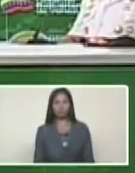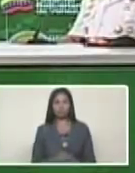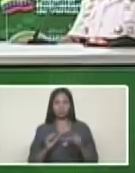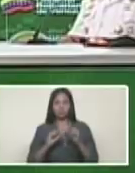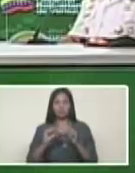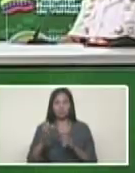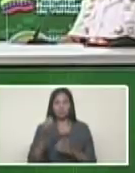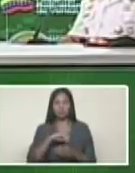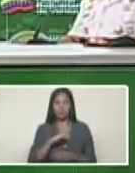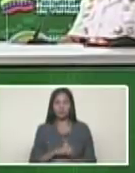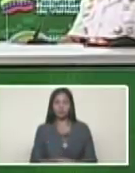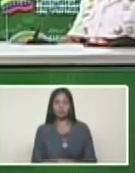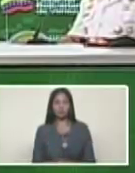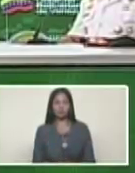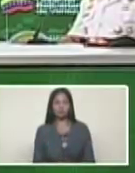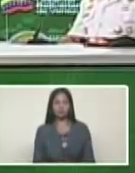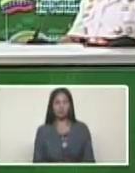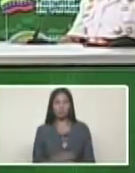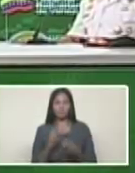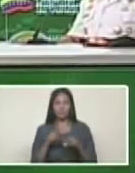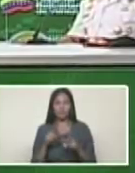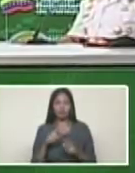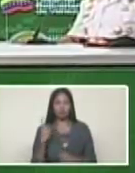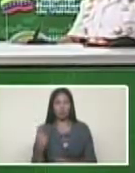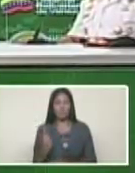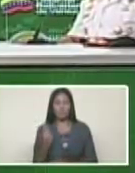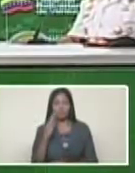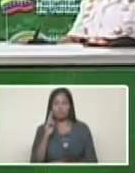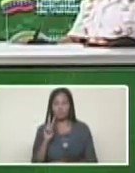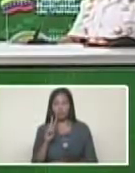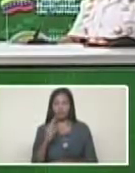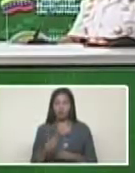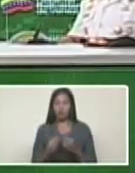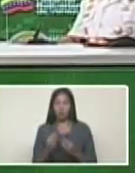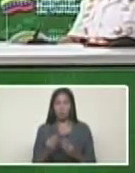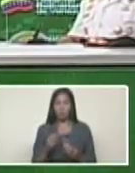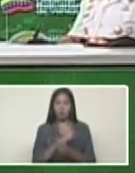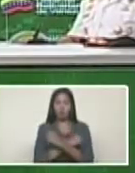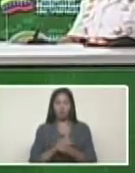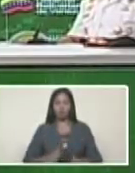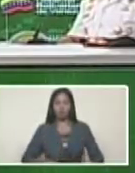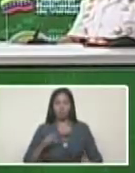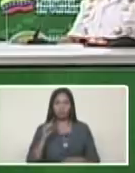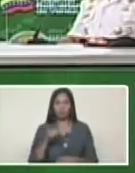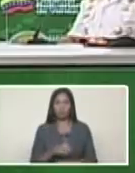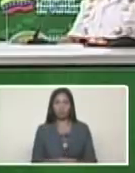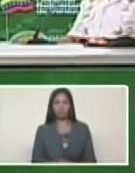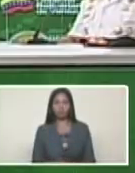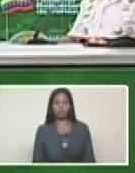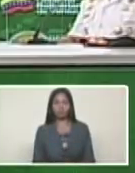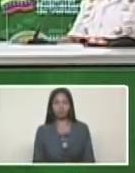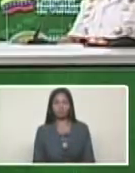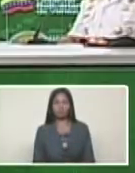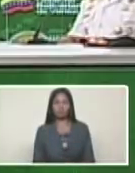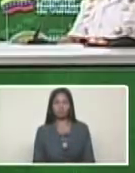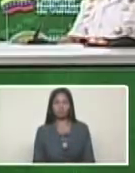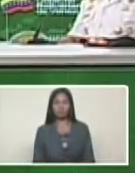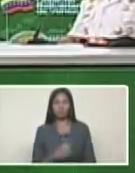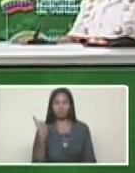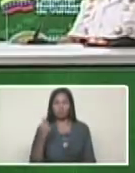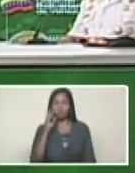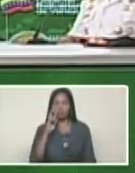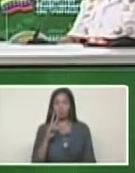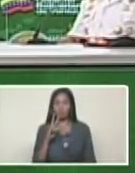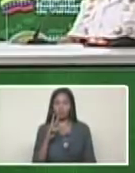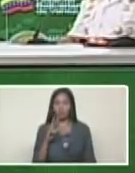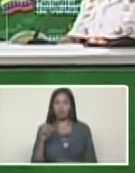avanzando, pero no solo en lo que tiene que ver con la Fuerza Armada, no solo lo que tiene que ver